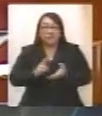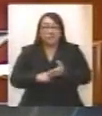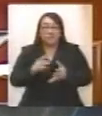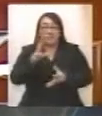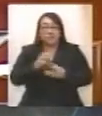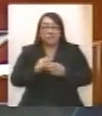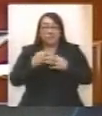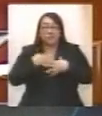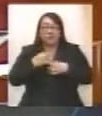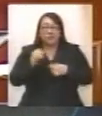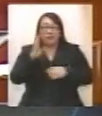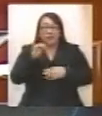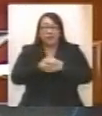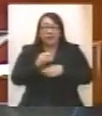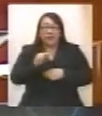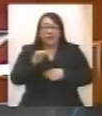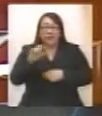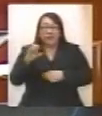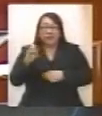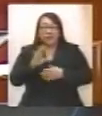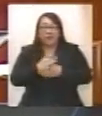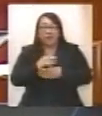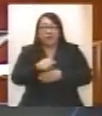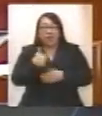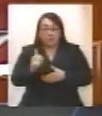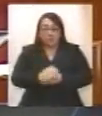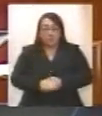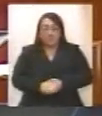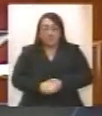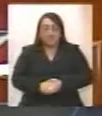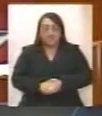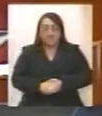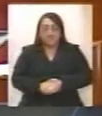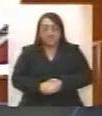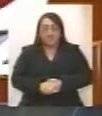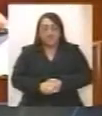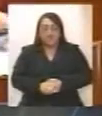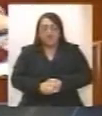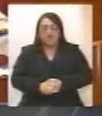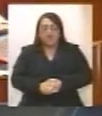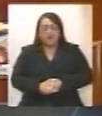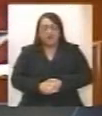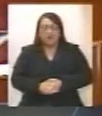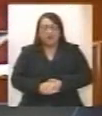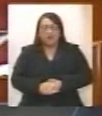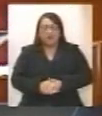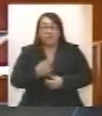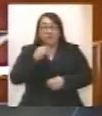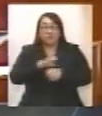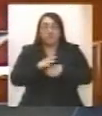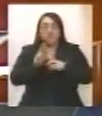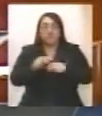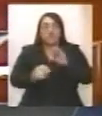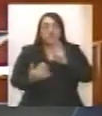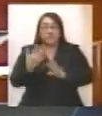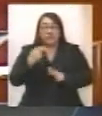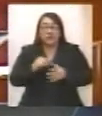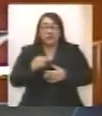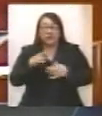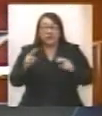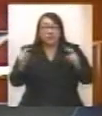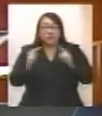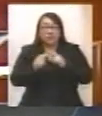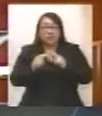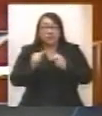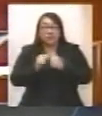salud, Banco de la Nación, entre otros. Nuestro compromiso es que a julio del 2015 se